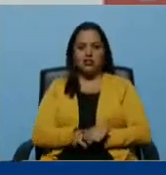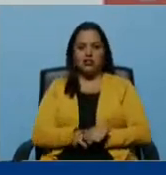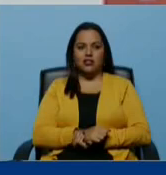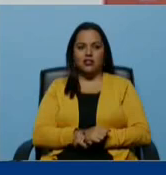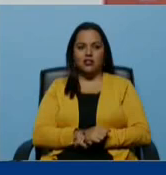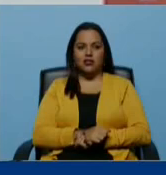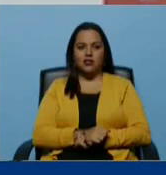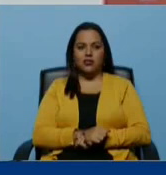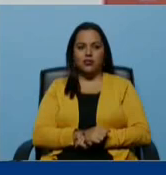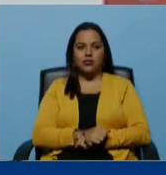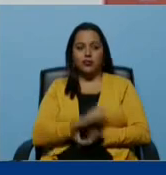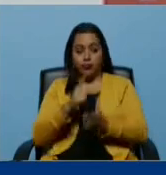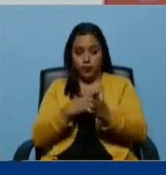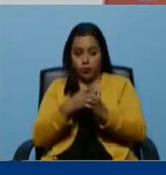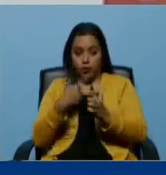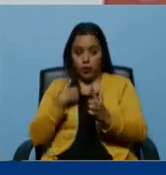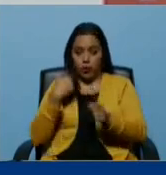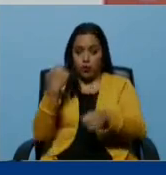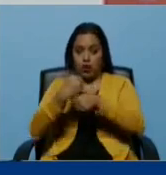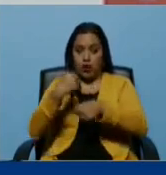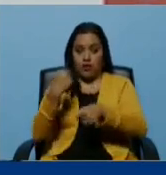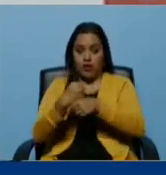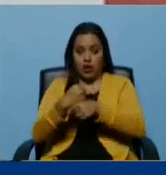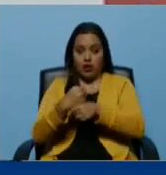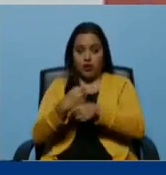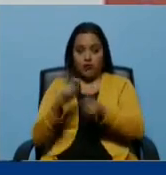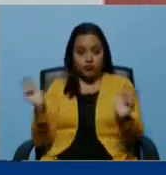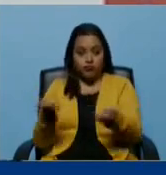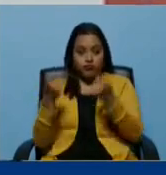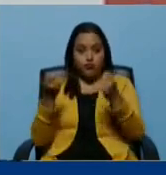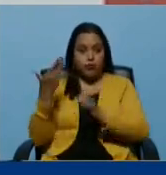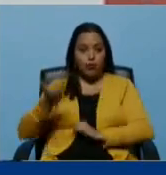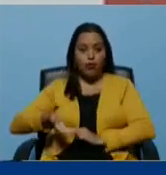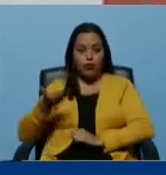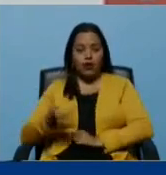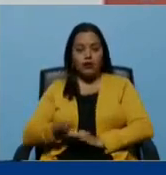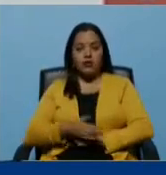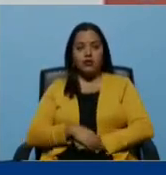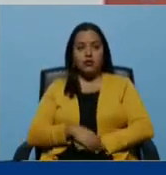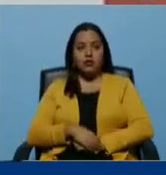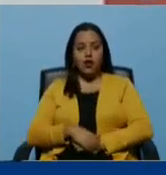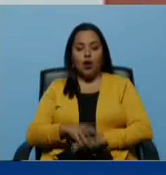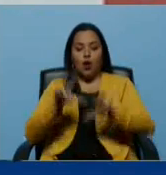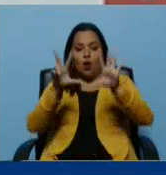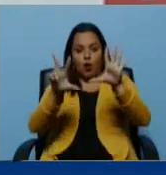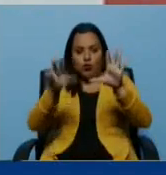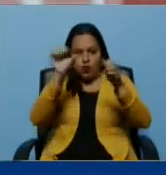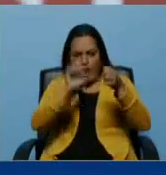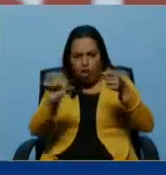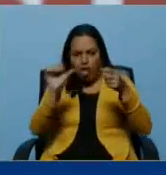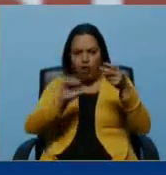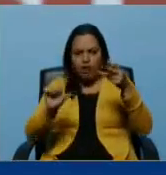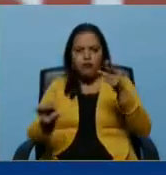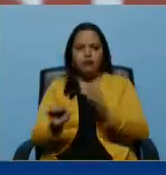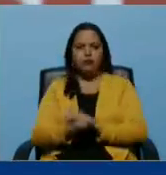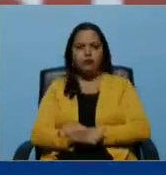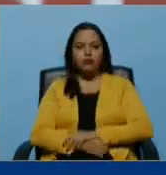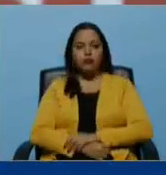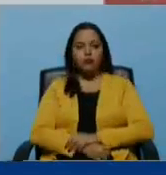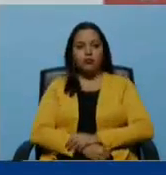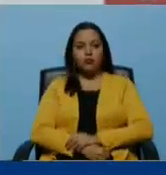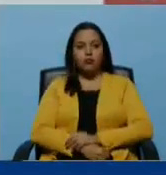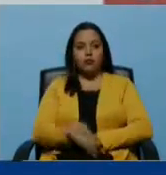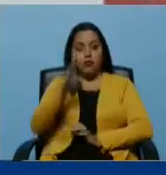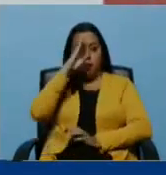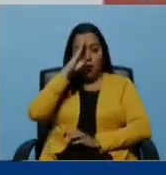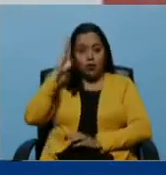Así que tenemos, yo lancé una tarea vital. Tenemos 8 semanas, Dios dado. Delcy,